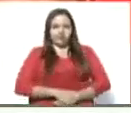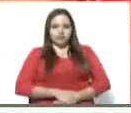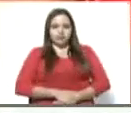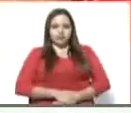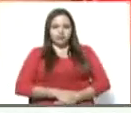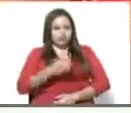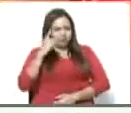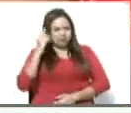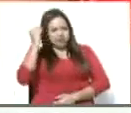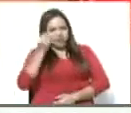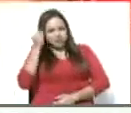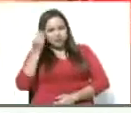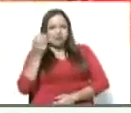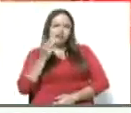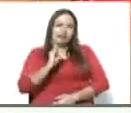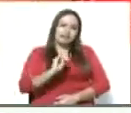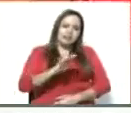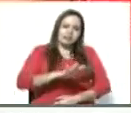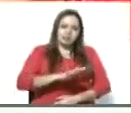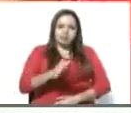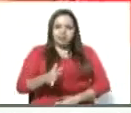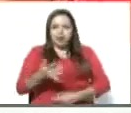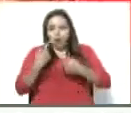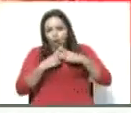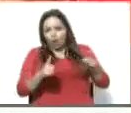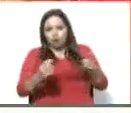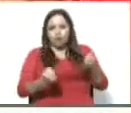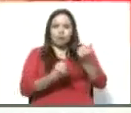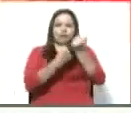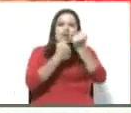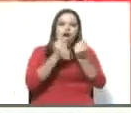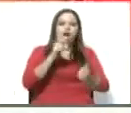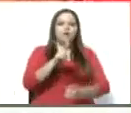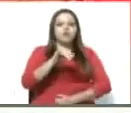creo que a veces es otro uribista más.